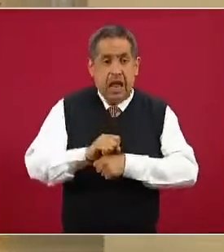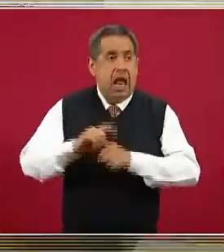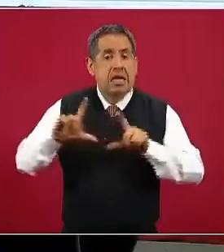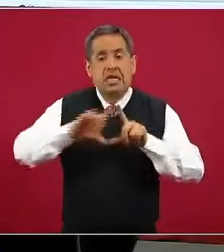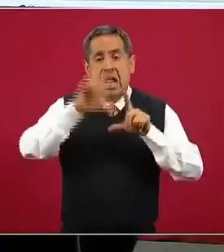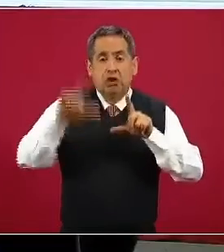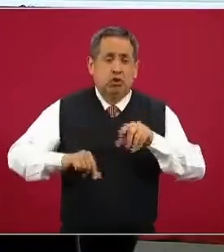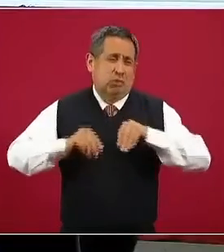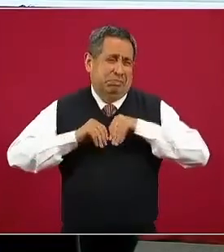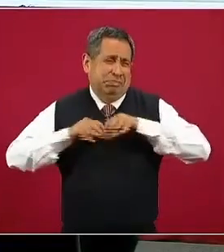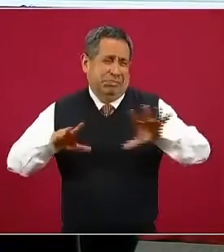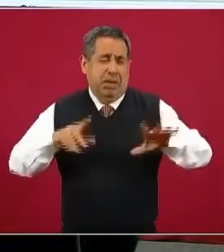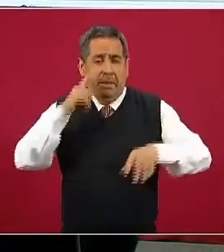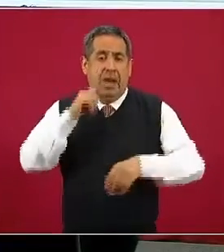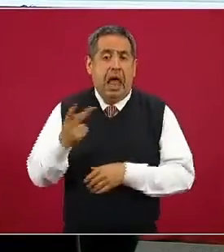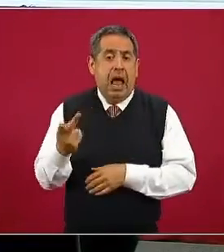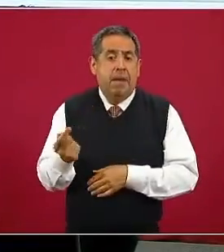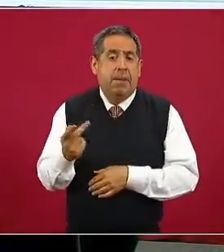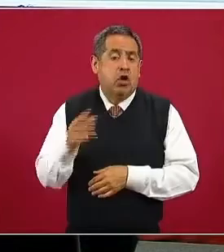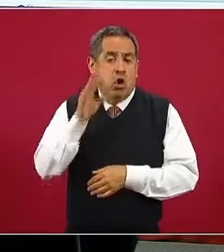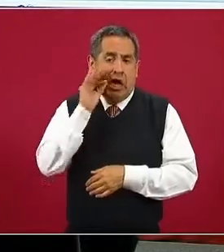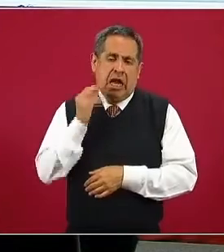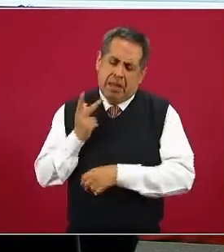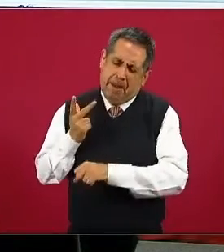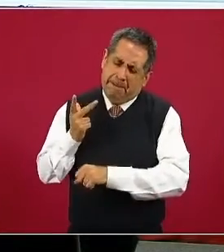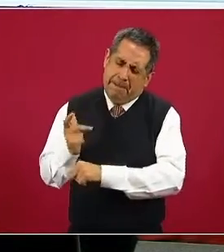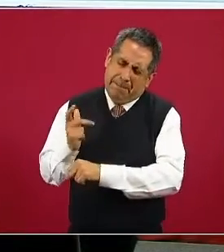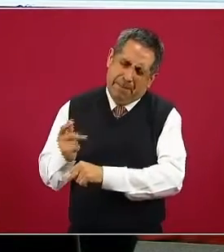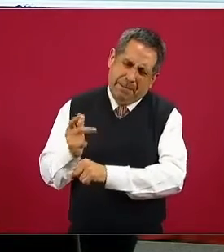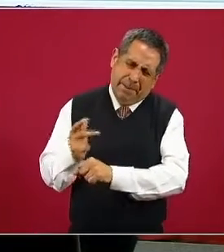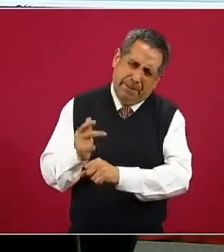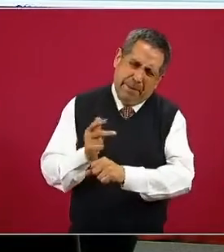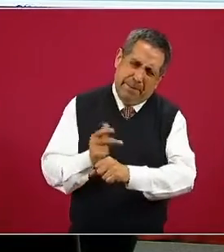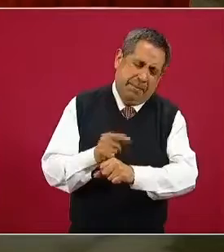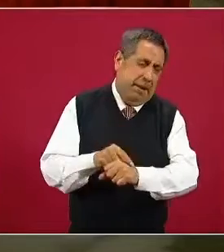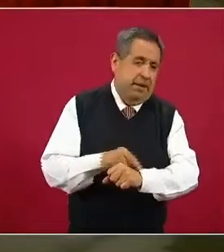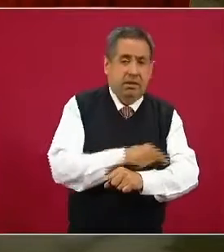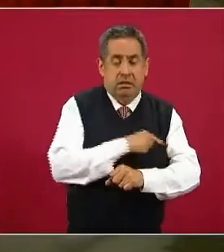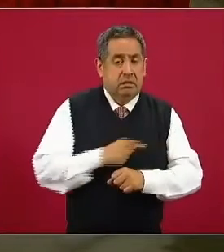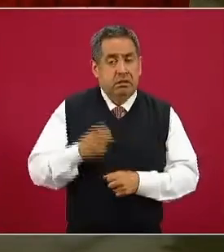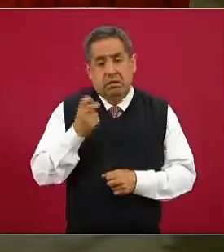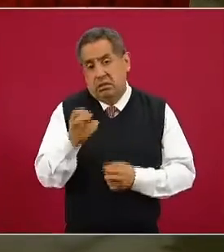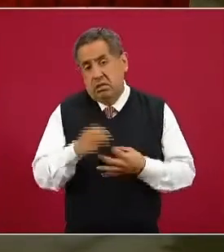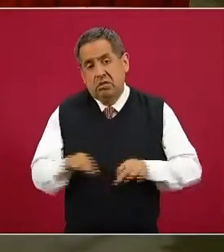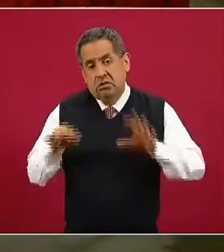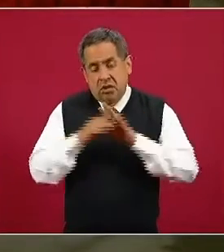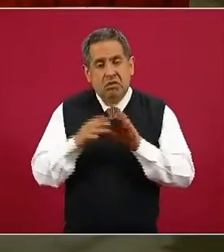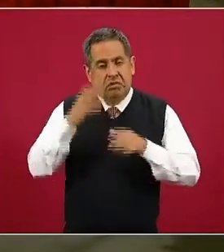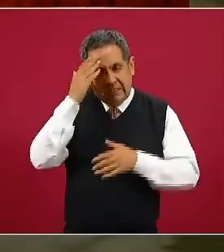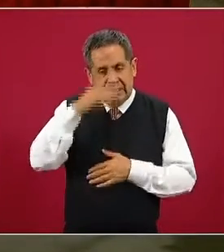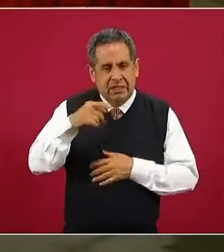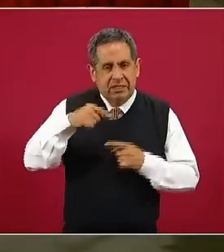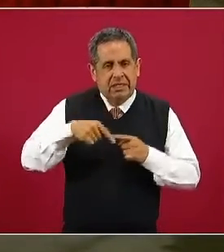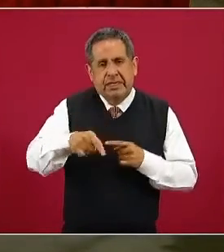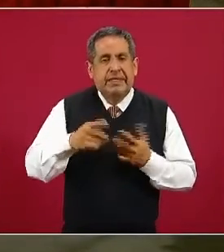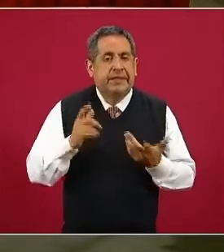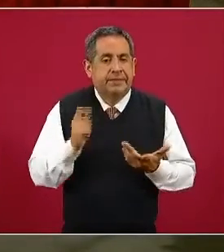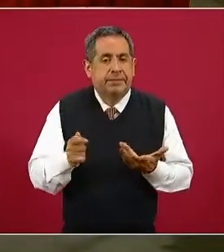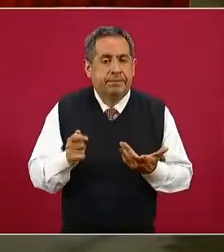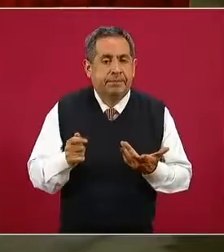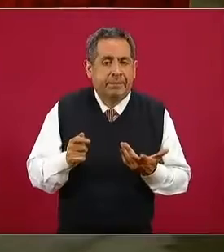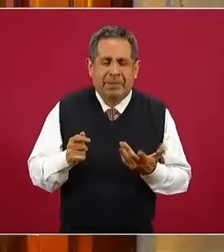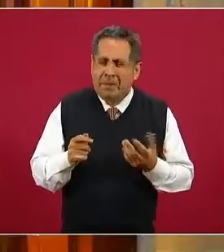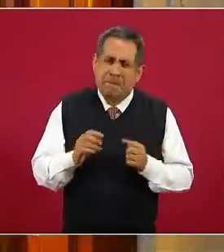nacionales masivas de vacunación en perros y gatos, tiene, como su nombre lo indica, es